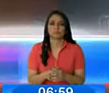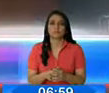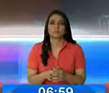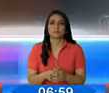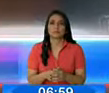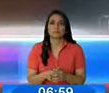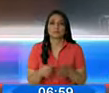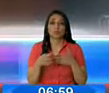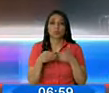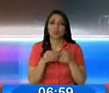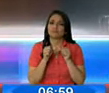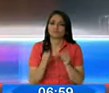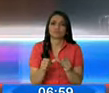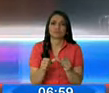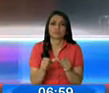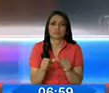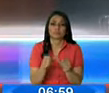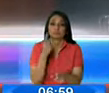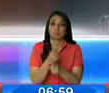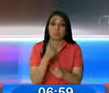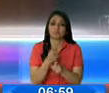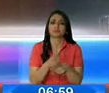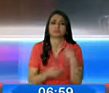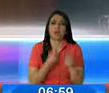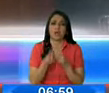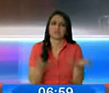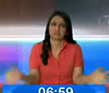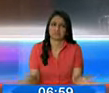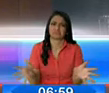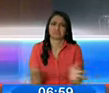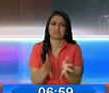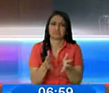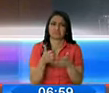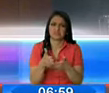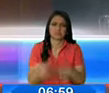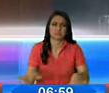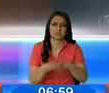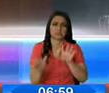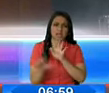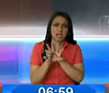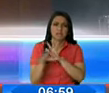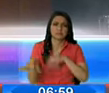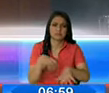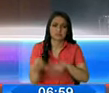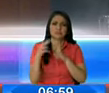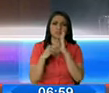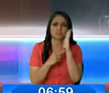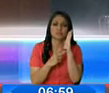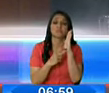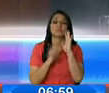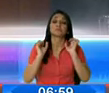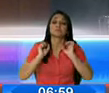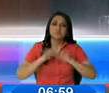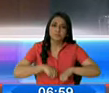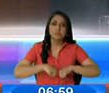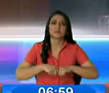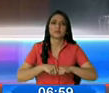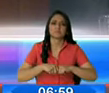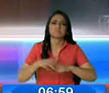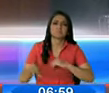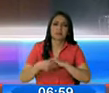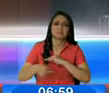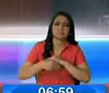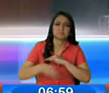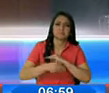sostener la dolarización. Para ello impulsaremos todas las políticas y actividades que permitan sumar